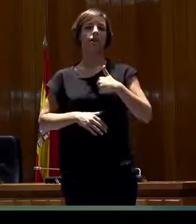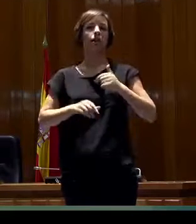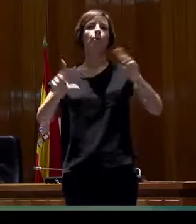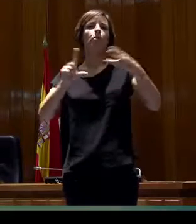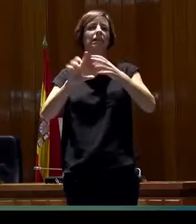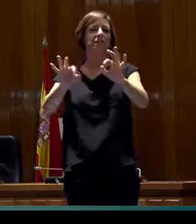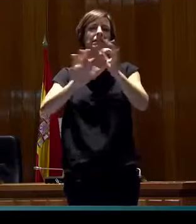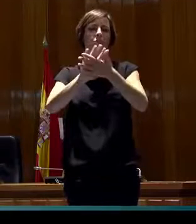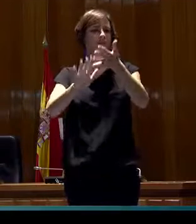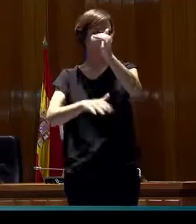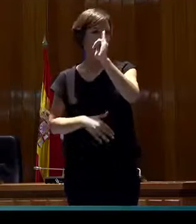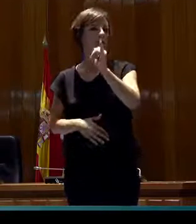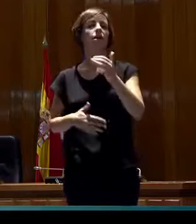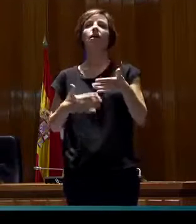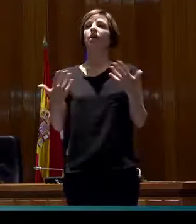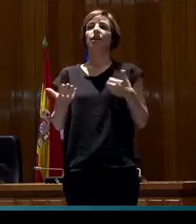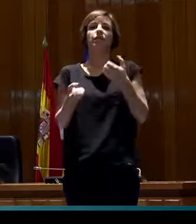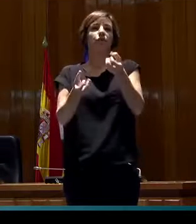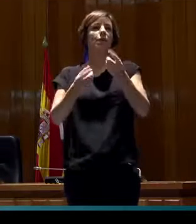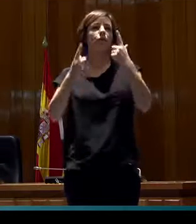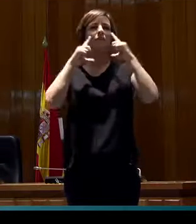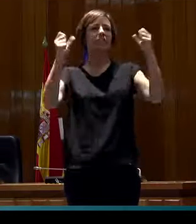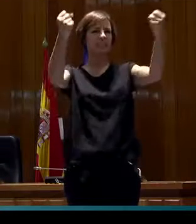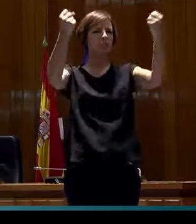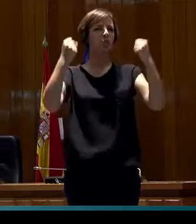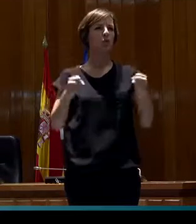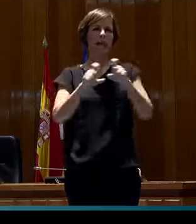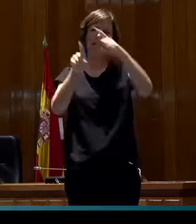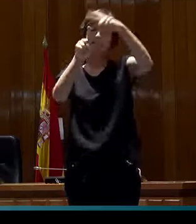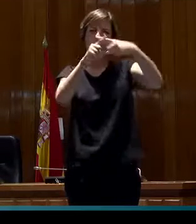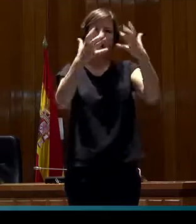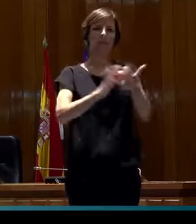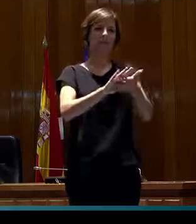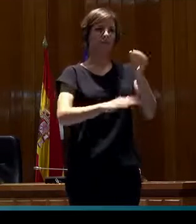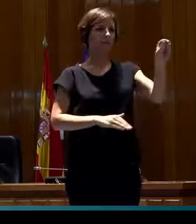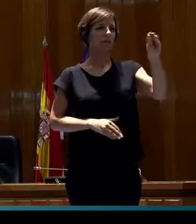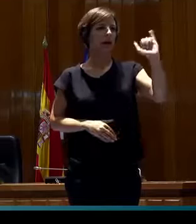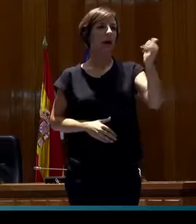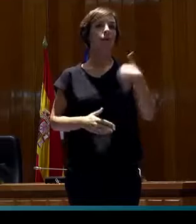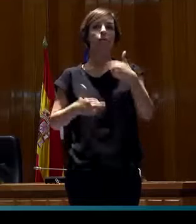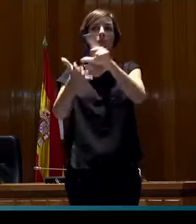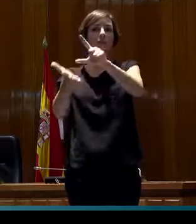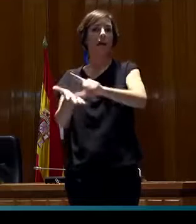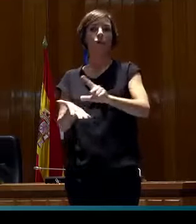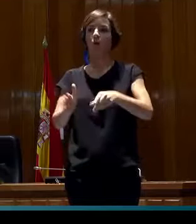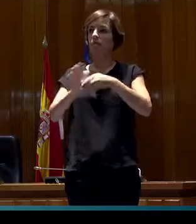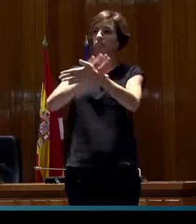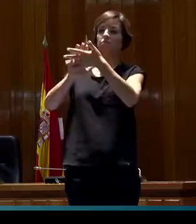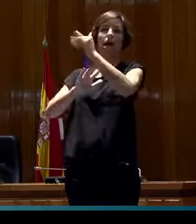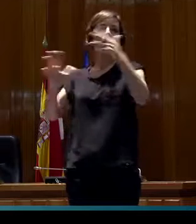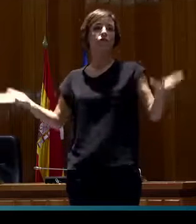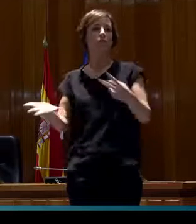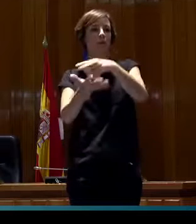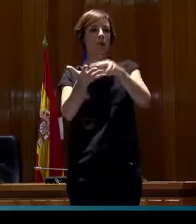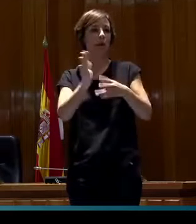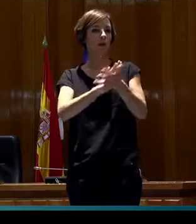con presencia de lengua de signos, información institucional de muchas entidades, acceso a la literatura, al fomento de la